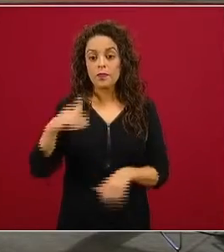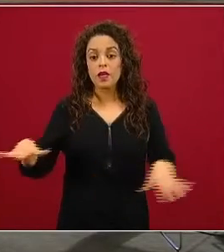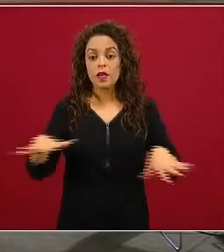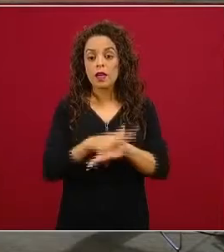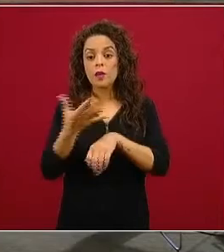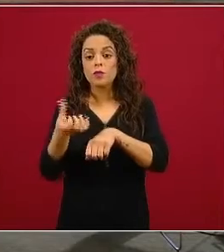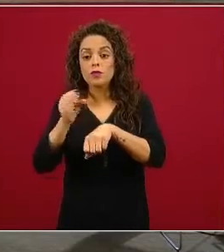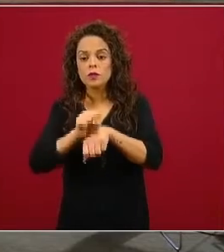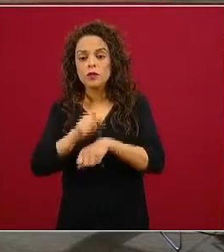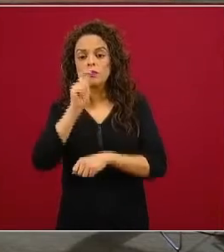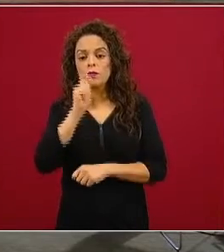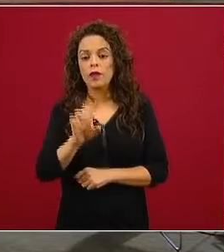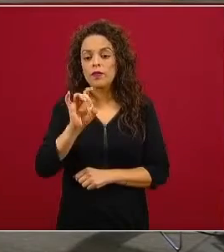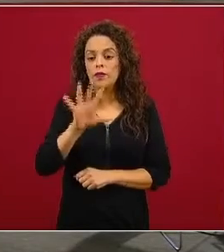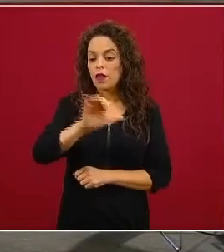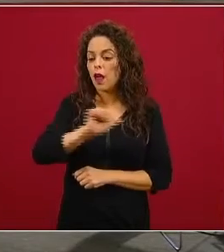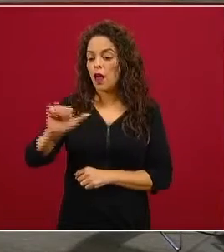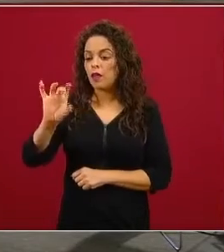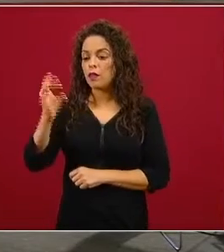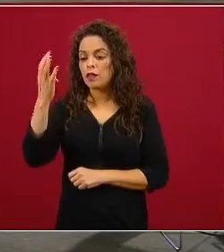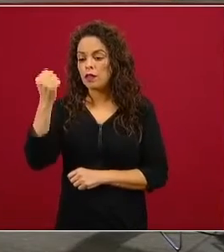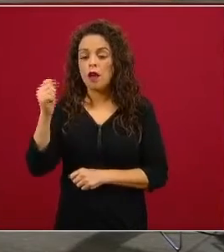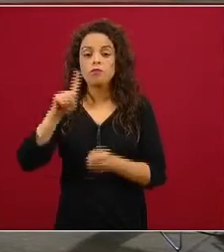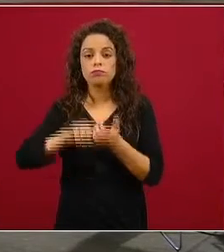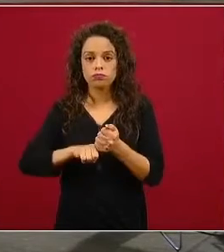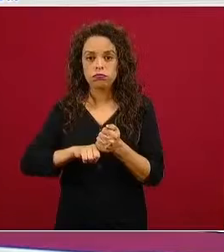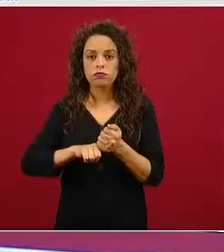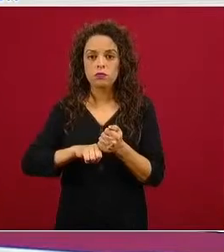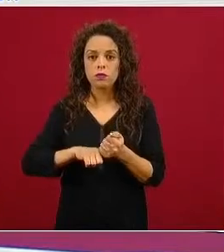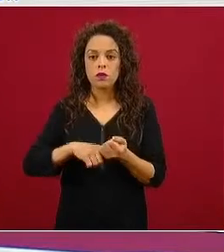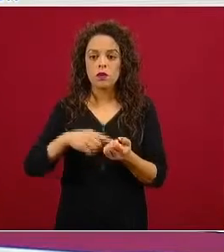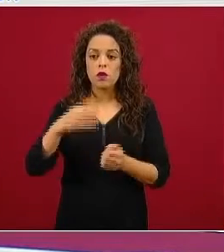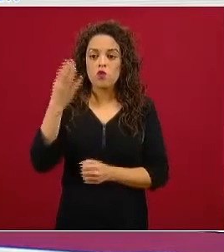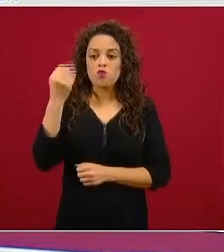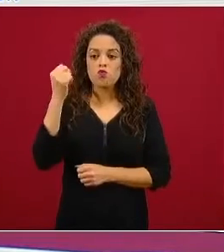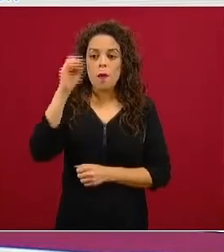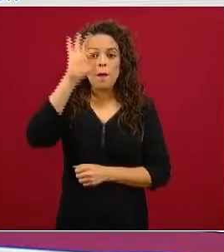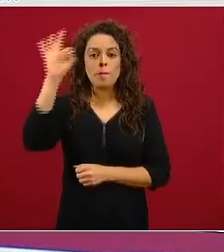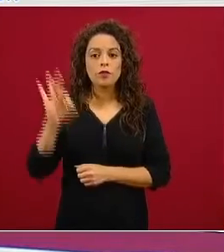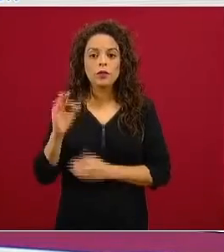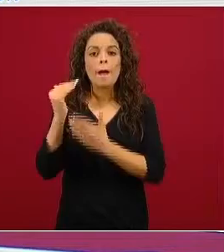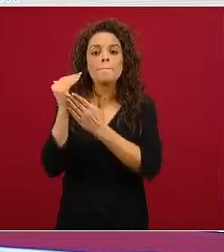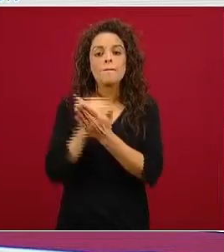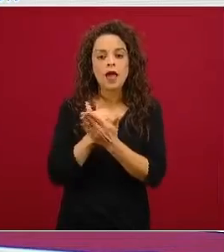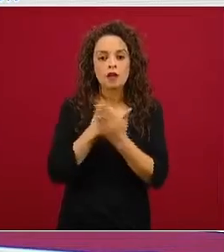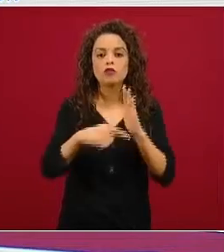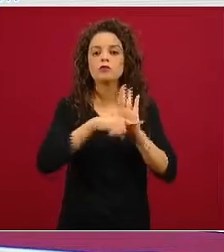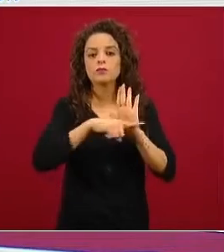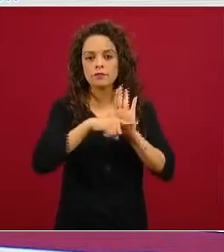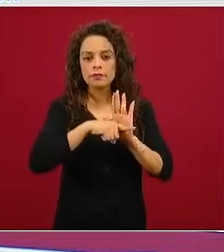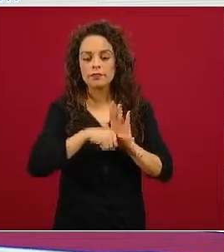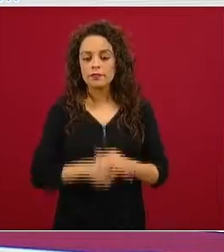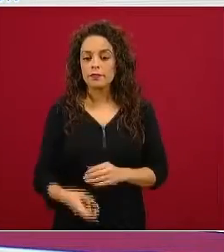después tuvimos todo el mes de agosto en descenso, lo hemos tenido en descenso. Cerramos la semana 35 con un